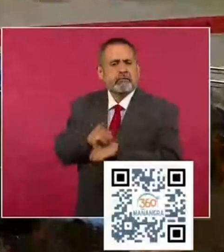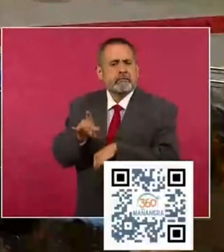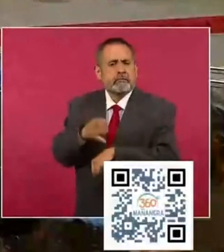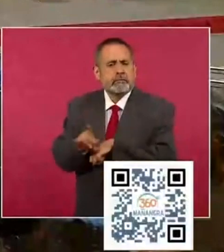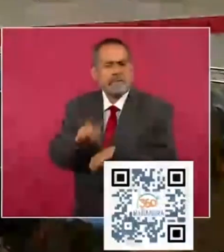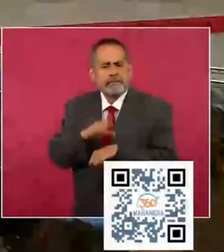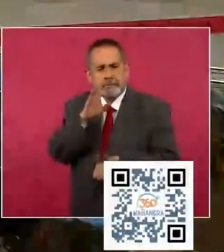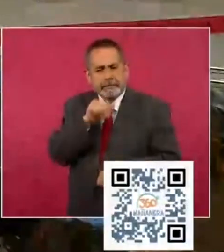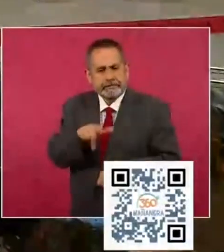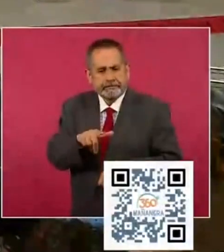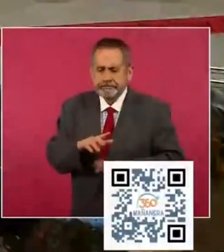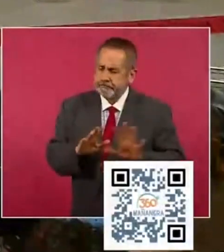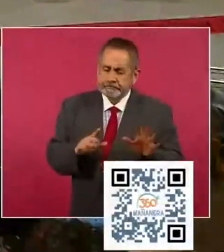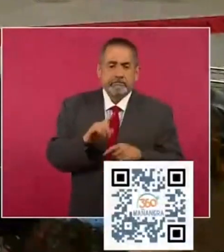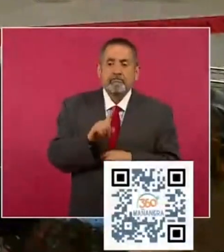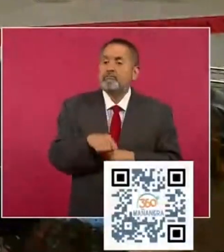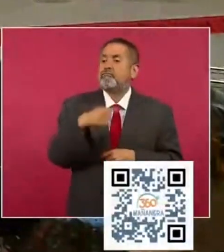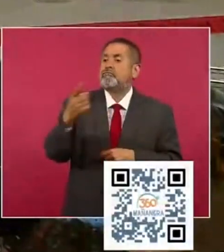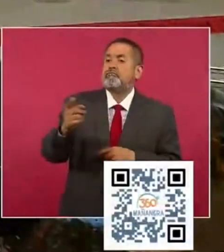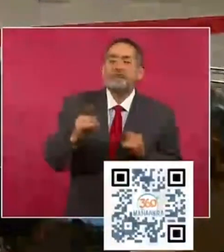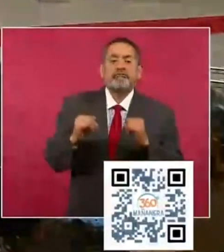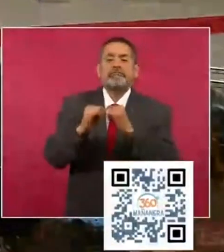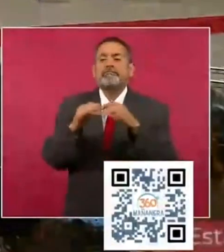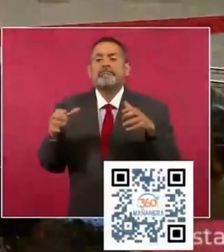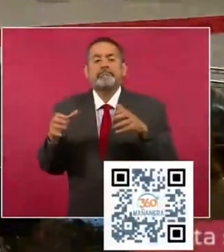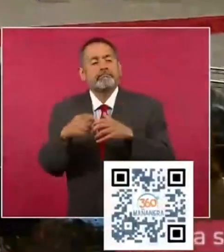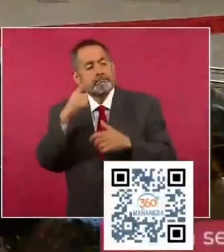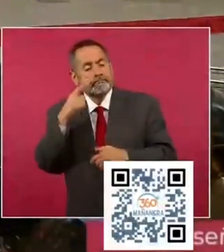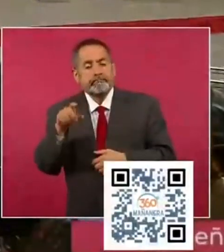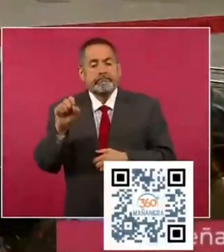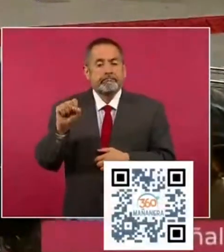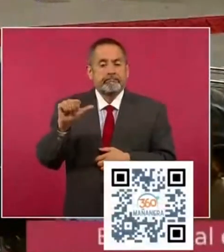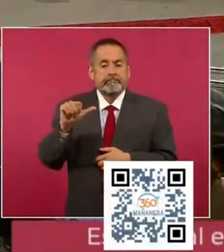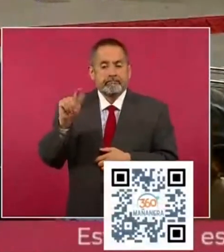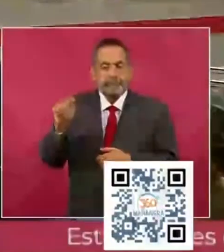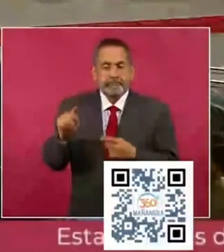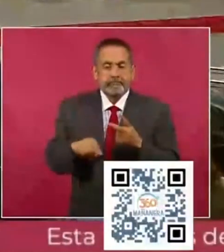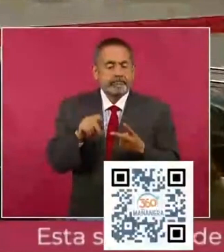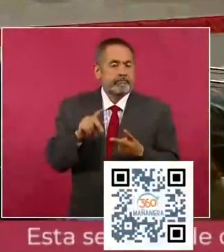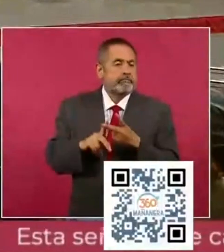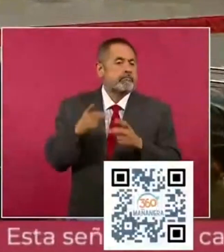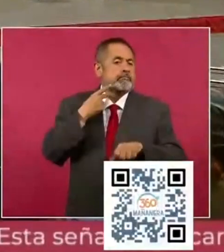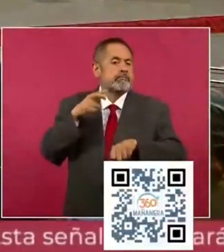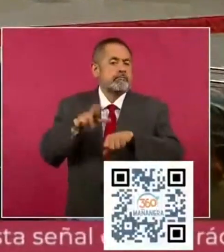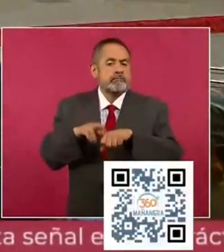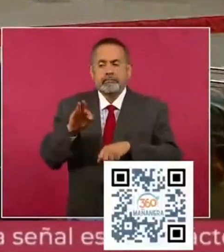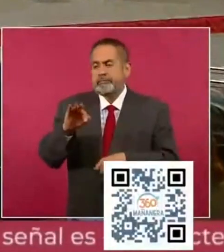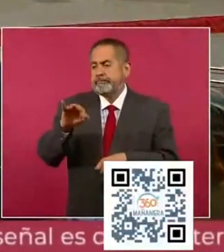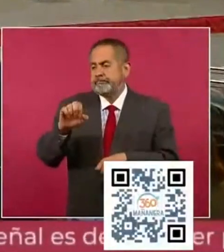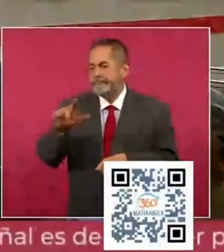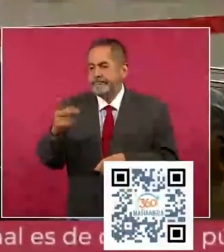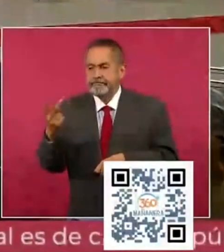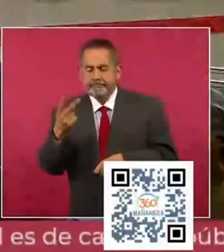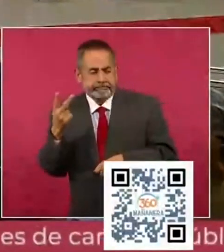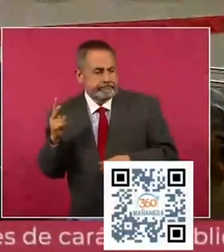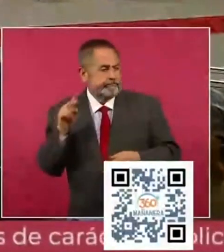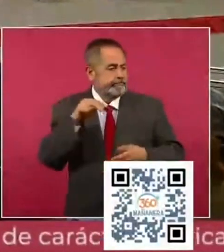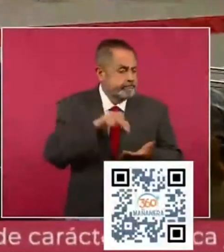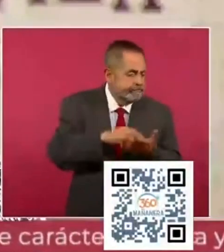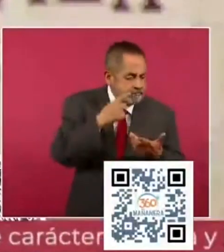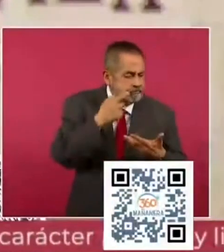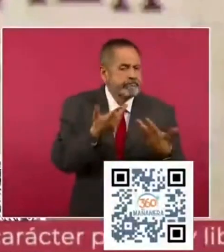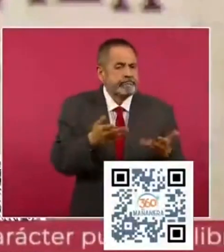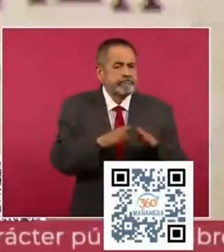es coordinarnos con otras instituciones principalmente el SAT la procuraduría fiscal no y otras instituciones para conocer